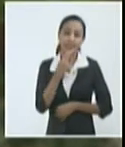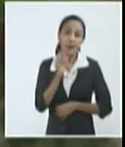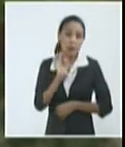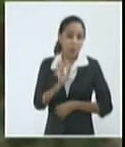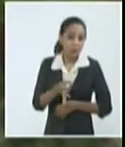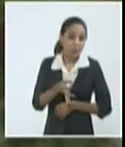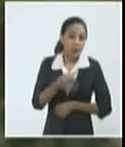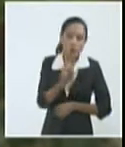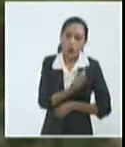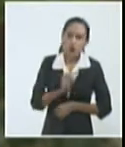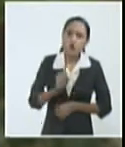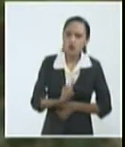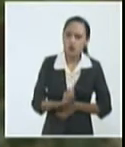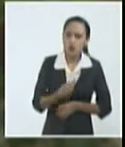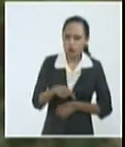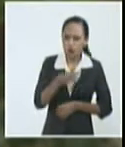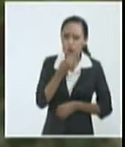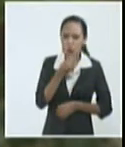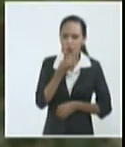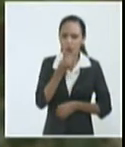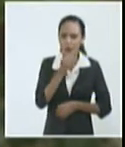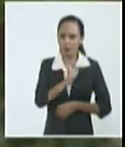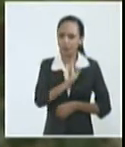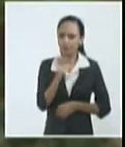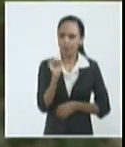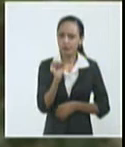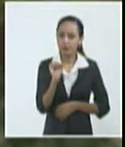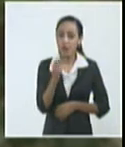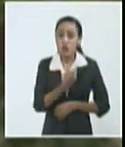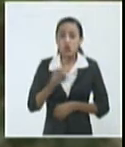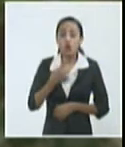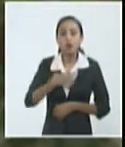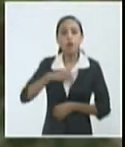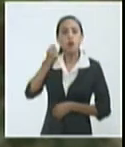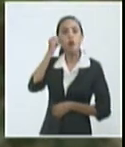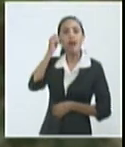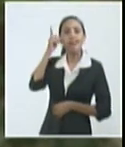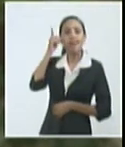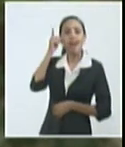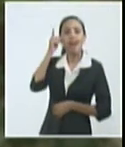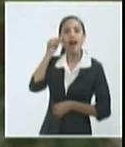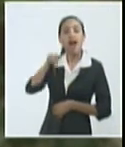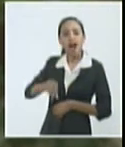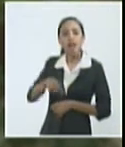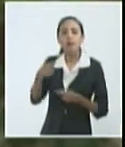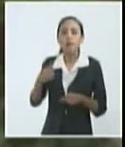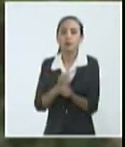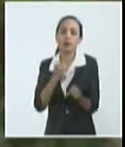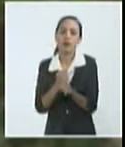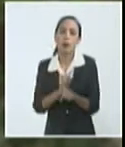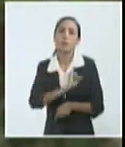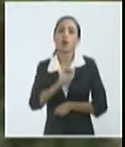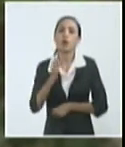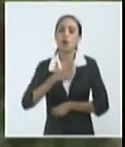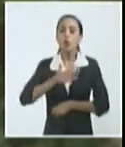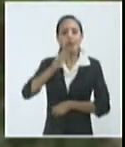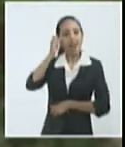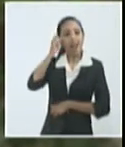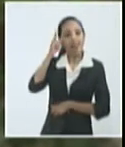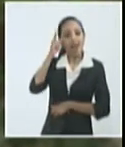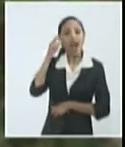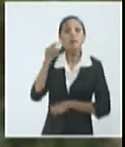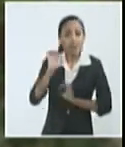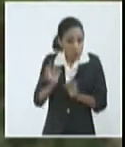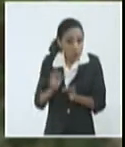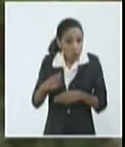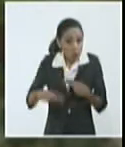Y precisamente defendiendo esas ideas es que nuestro pueblo se ha venido sobreponiendo y se abren luces, se abren esperanzas, se